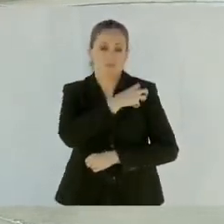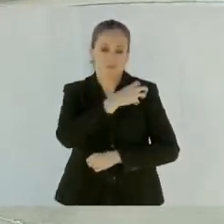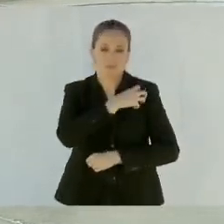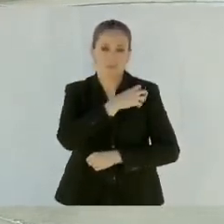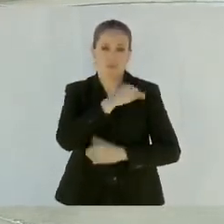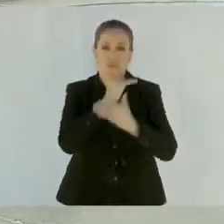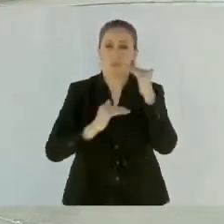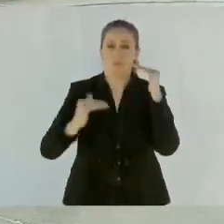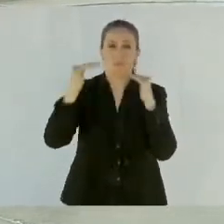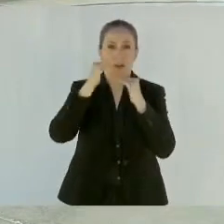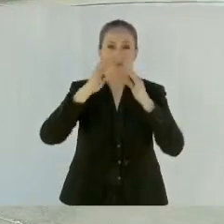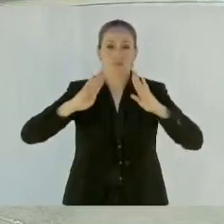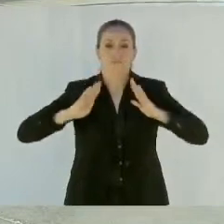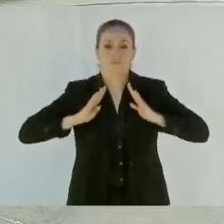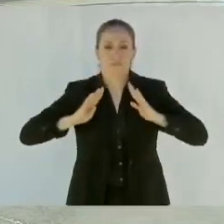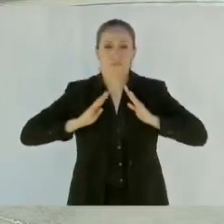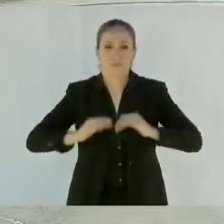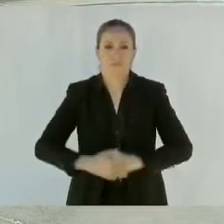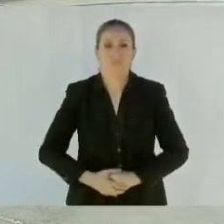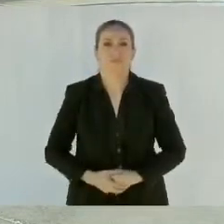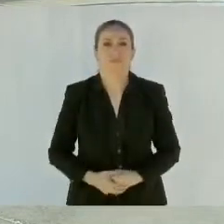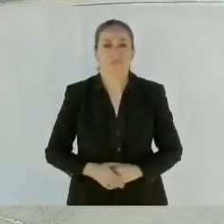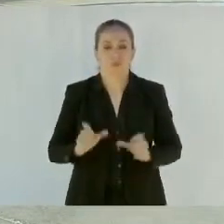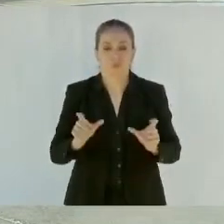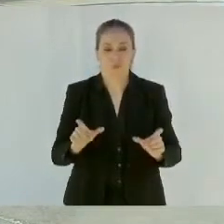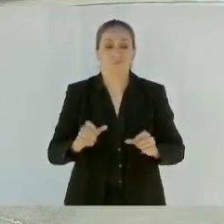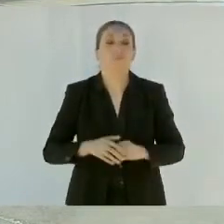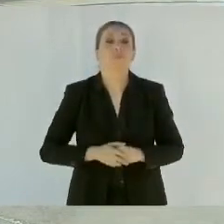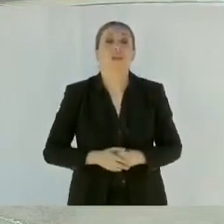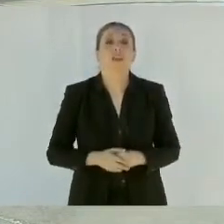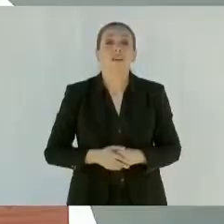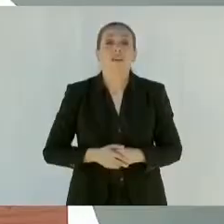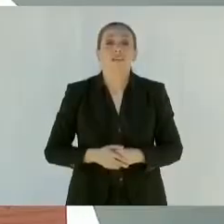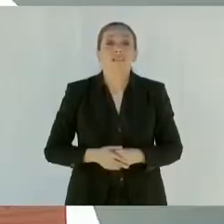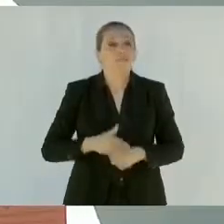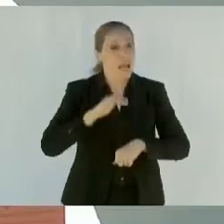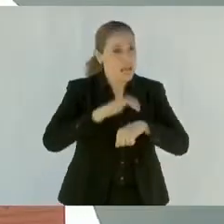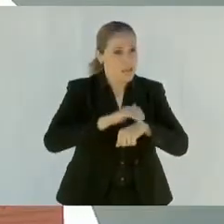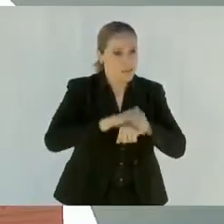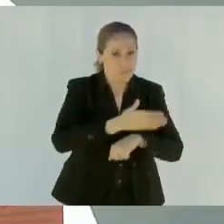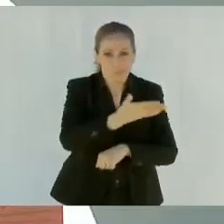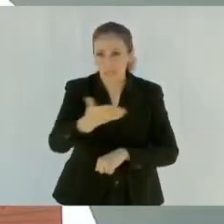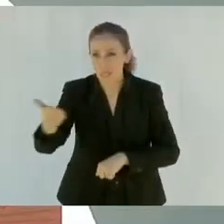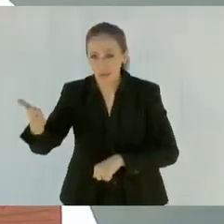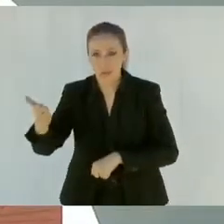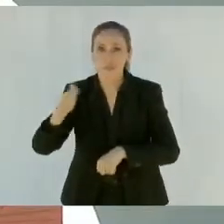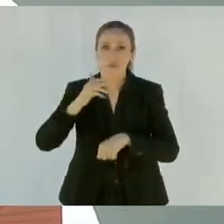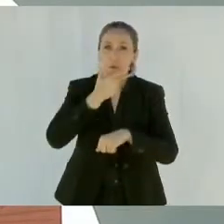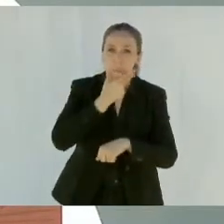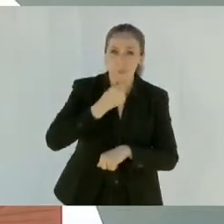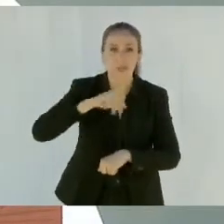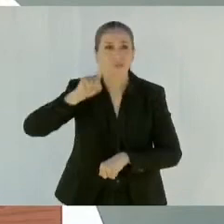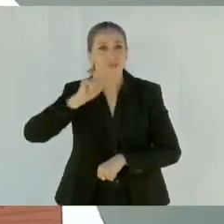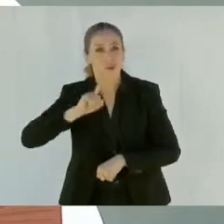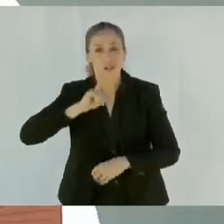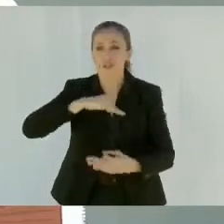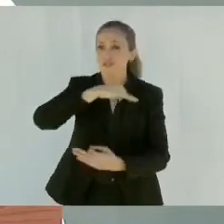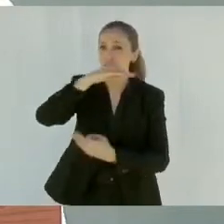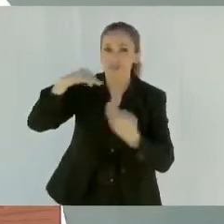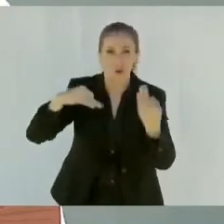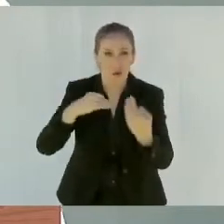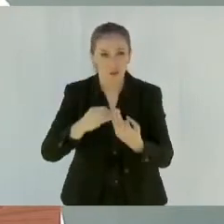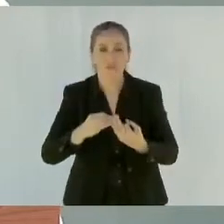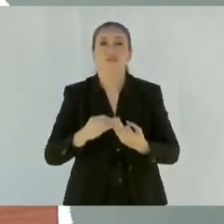amigas, amigos de Sabinas, Hidalgo, Nuevo León, me da mucho gusto estar